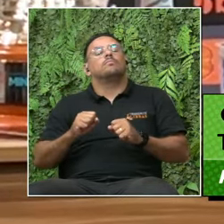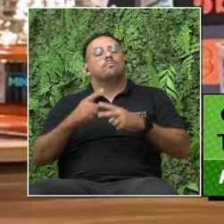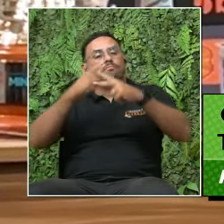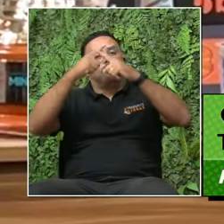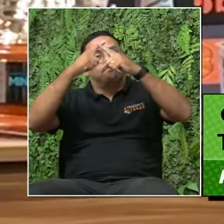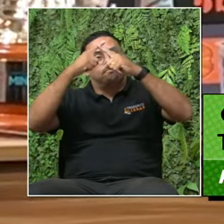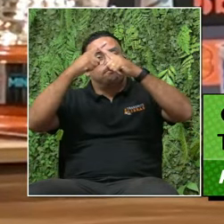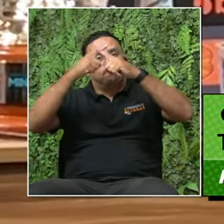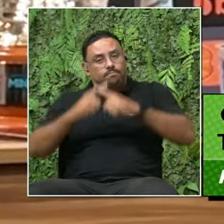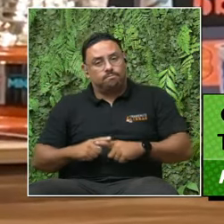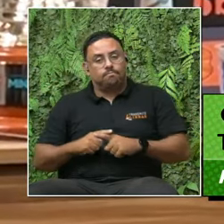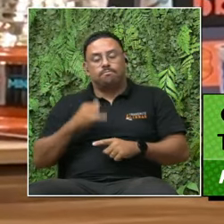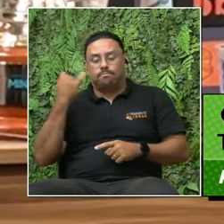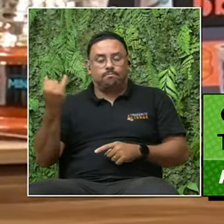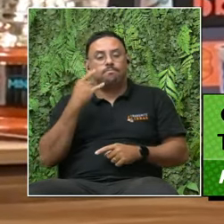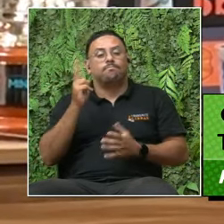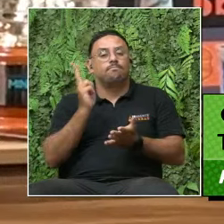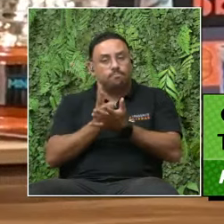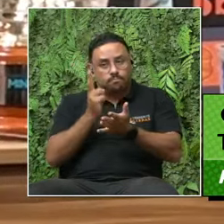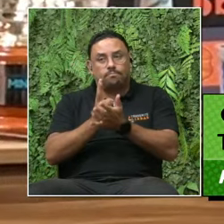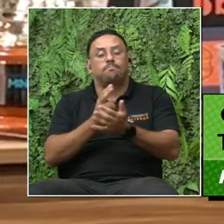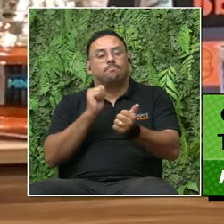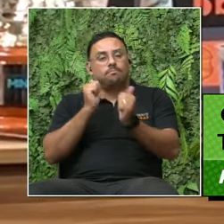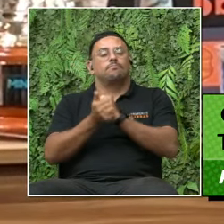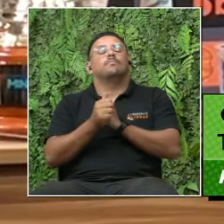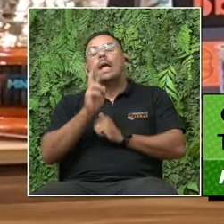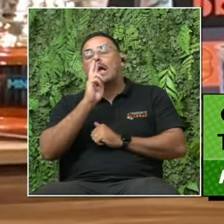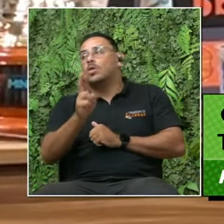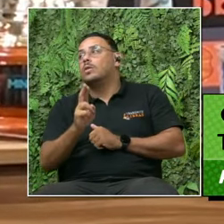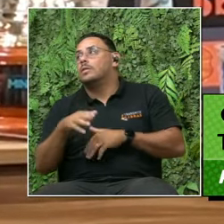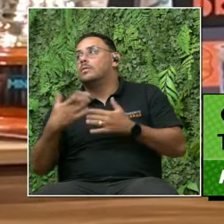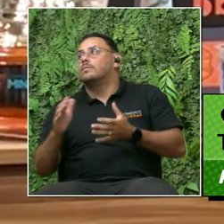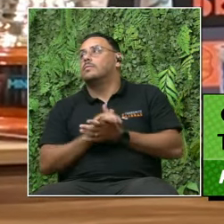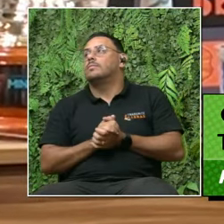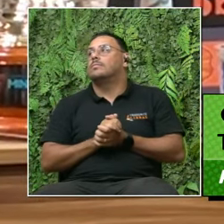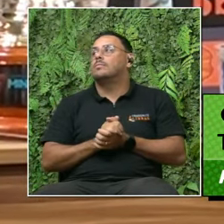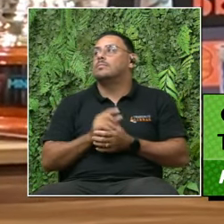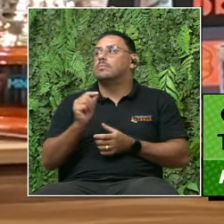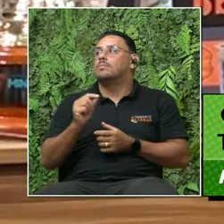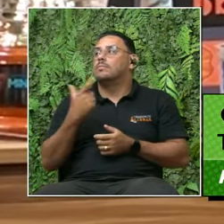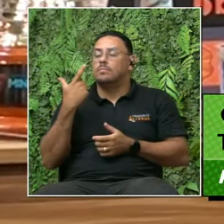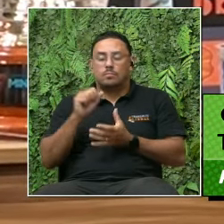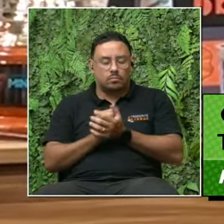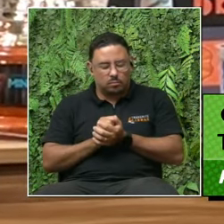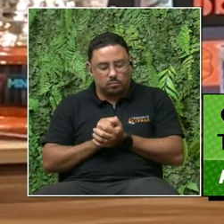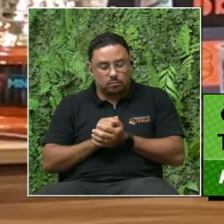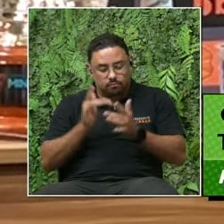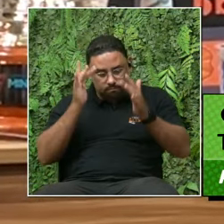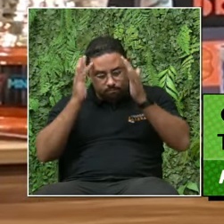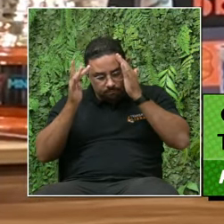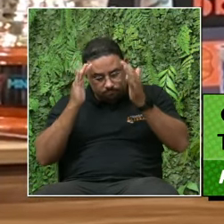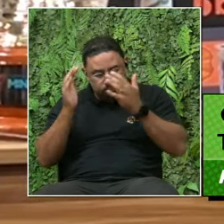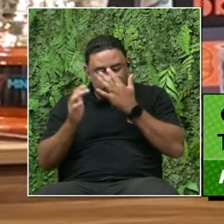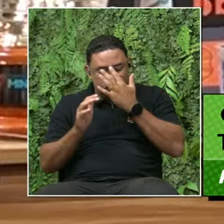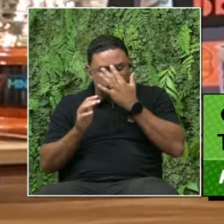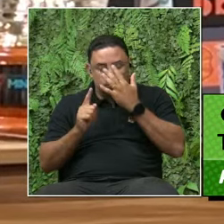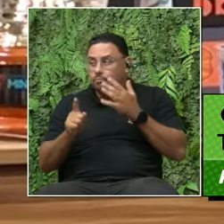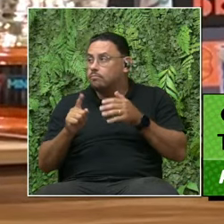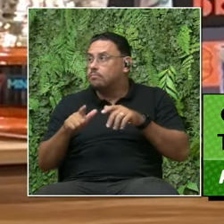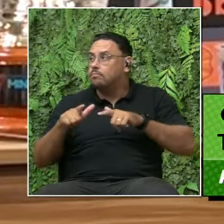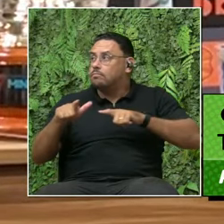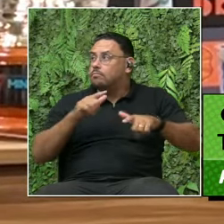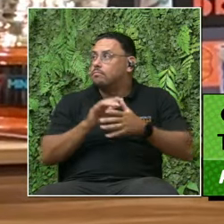competir eso siempre el resultado ser la consecuencia Pero esa mentalidad Hay que tenerla Y se